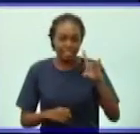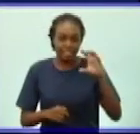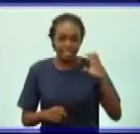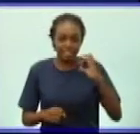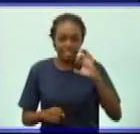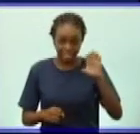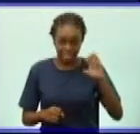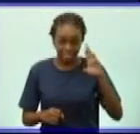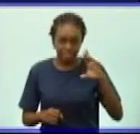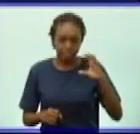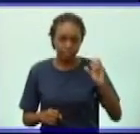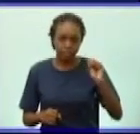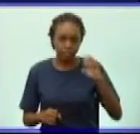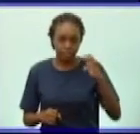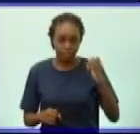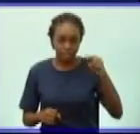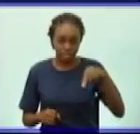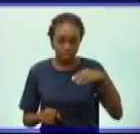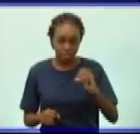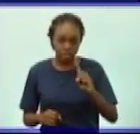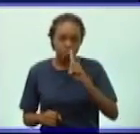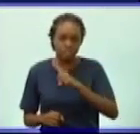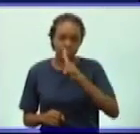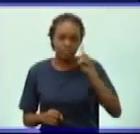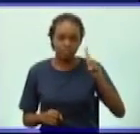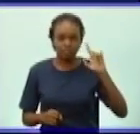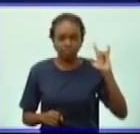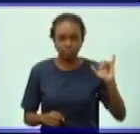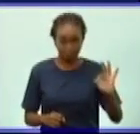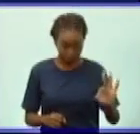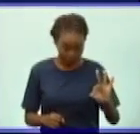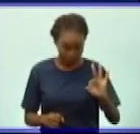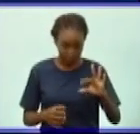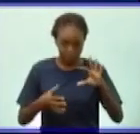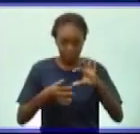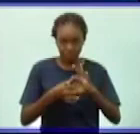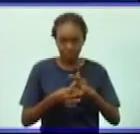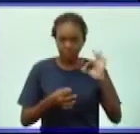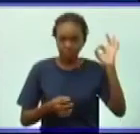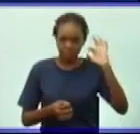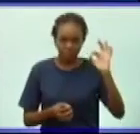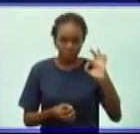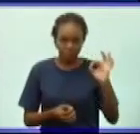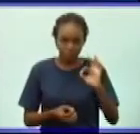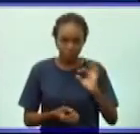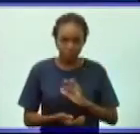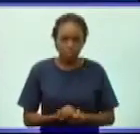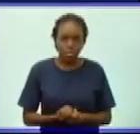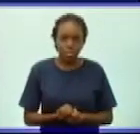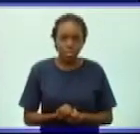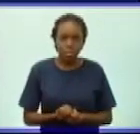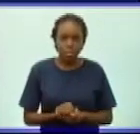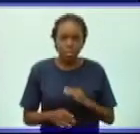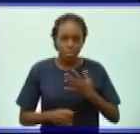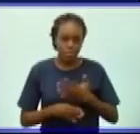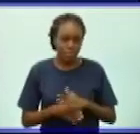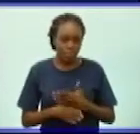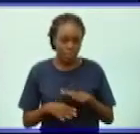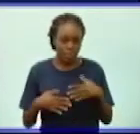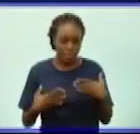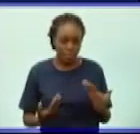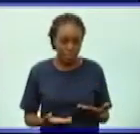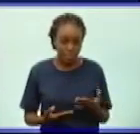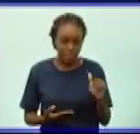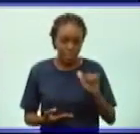aproximadamente 118 grados Celsius. ¿Qué significa? Bueno, que si tenemos iguales